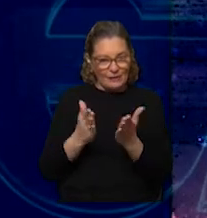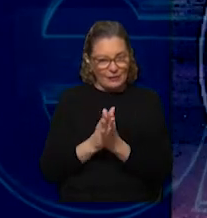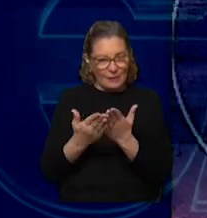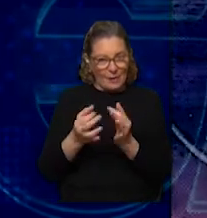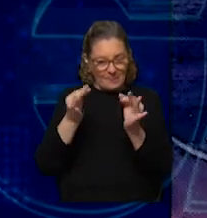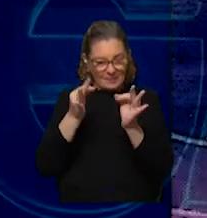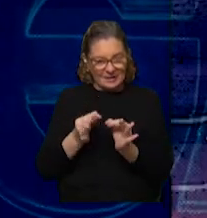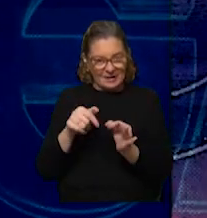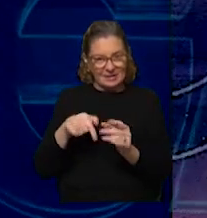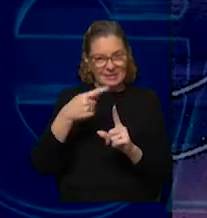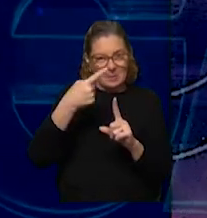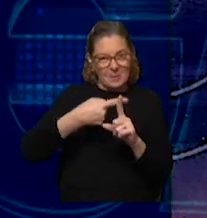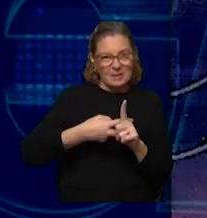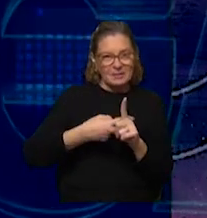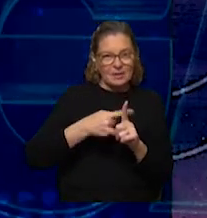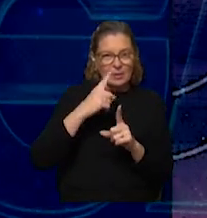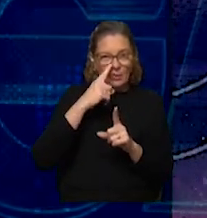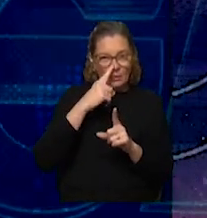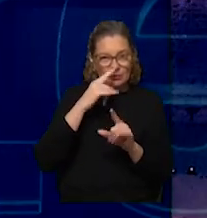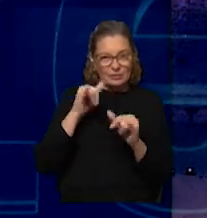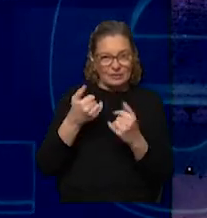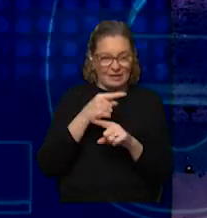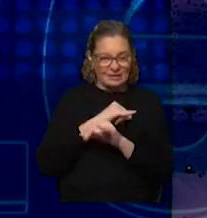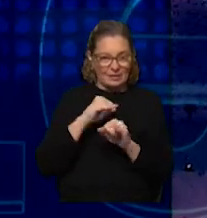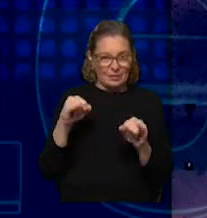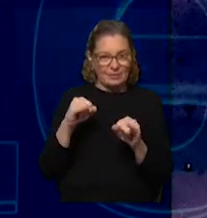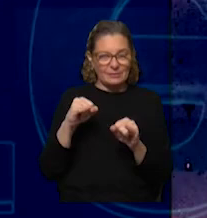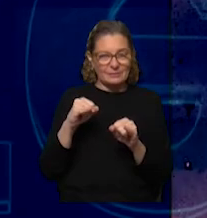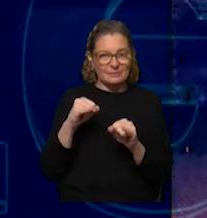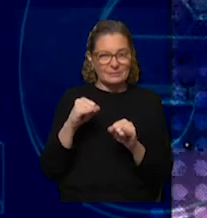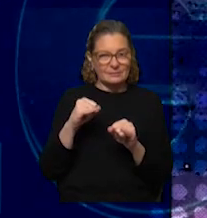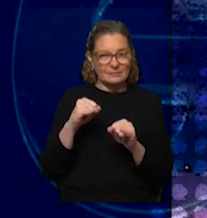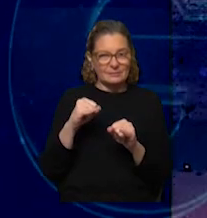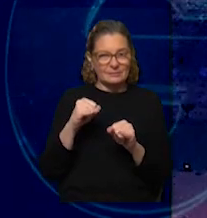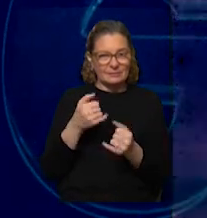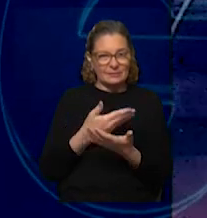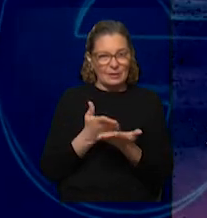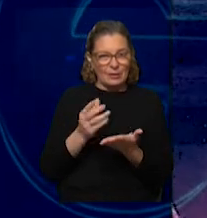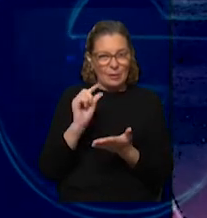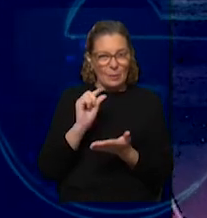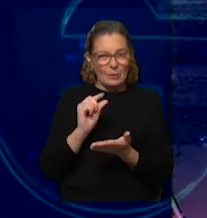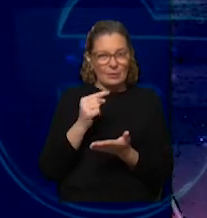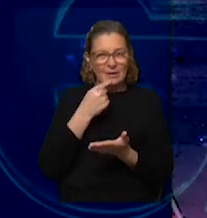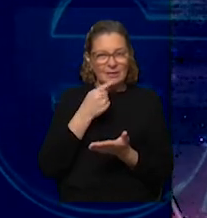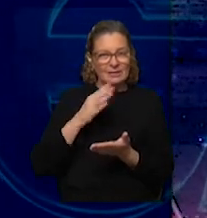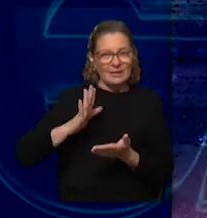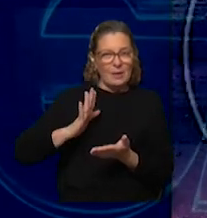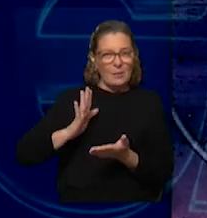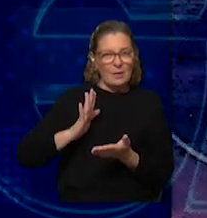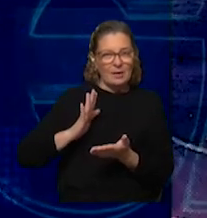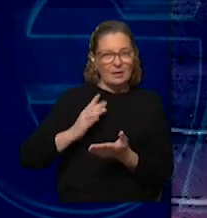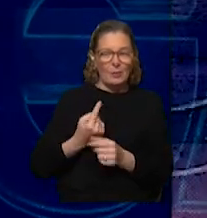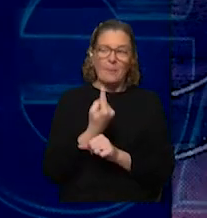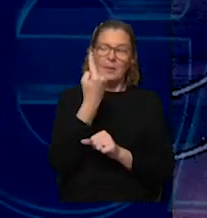en especial en este mes de junio bueno que ya terminó ha sido de los pocos que menciona a mujeres no como